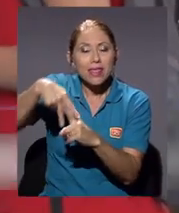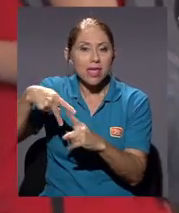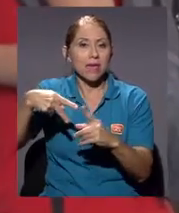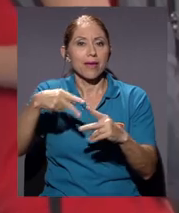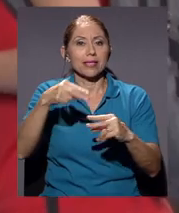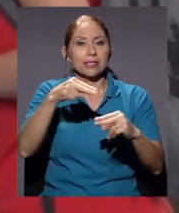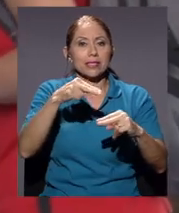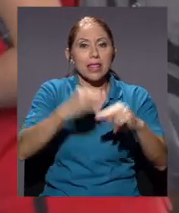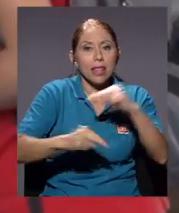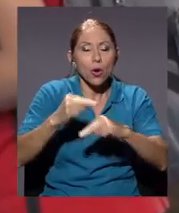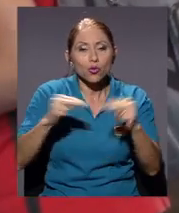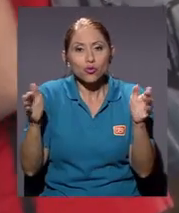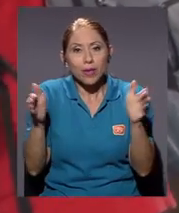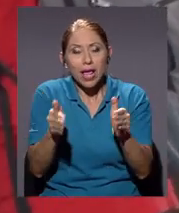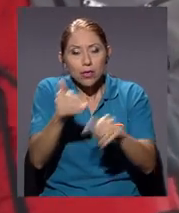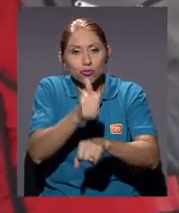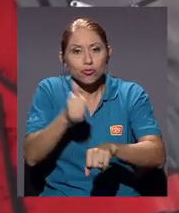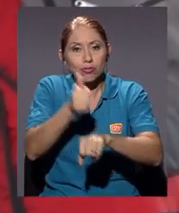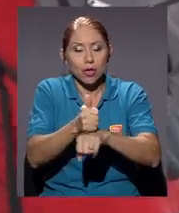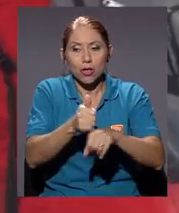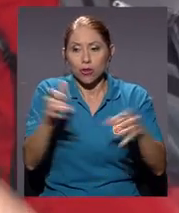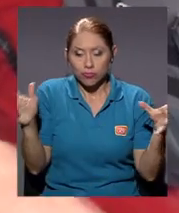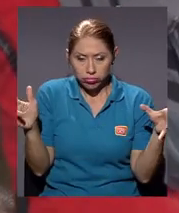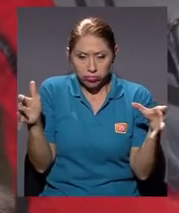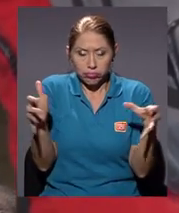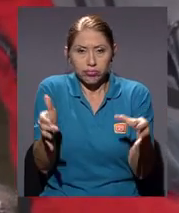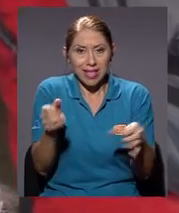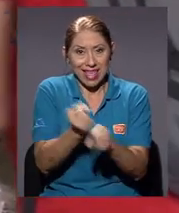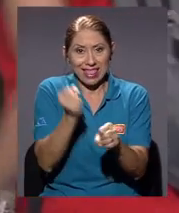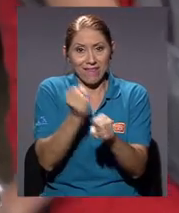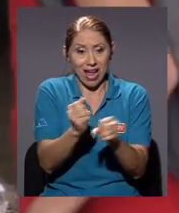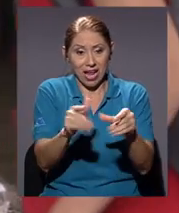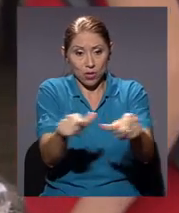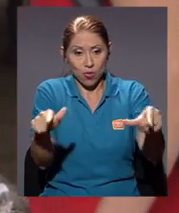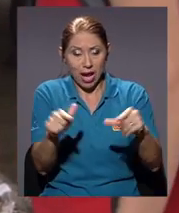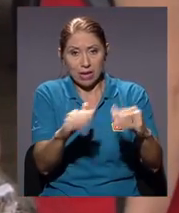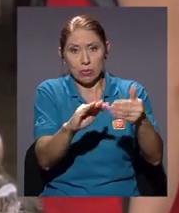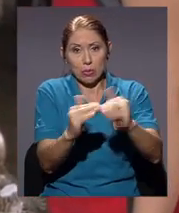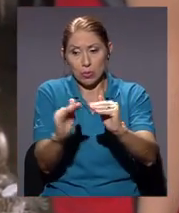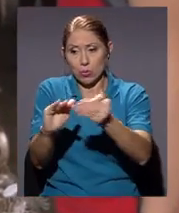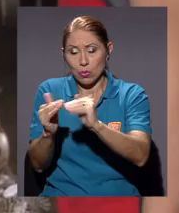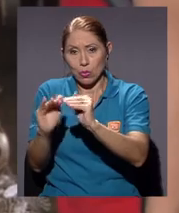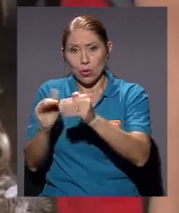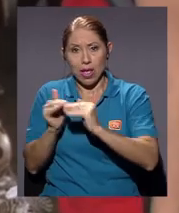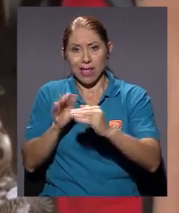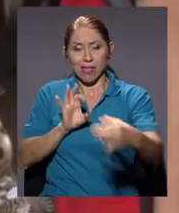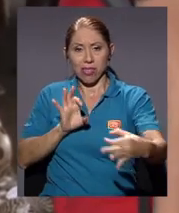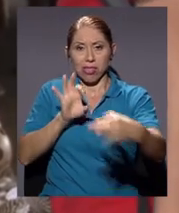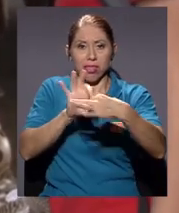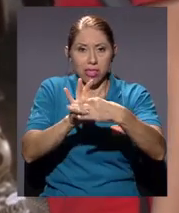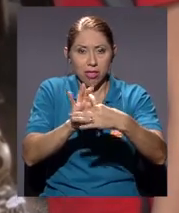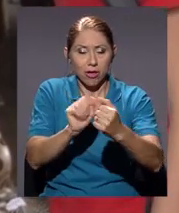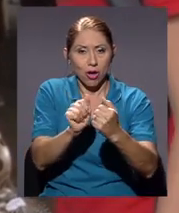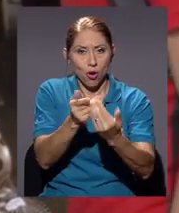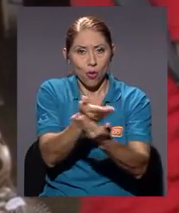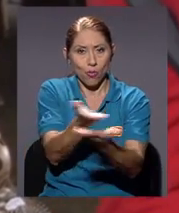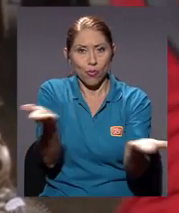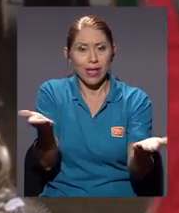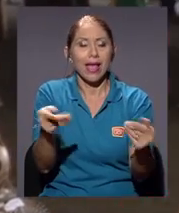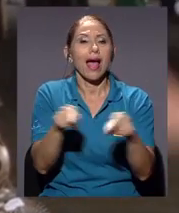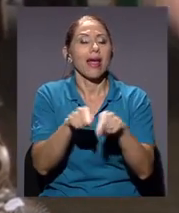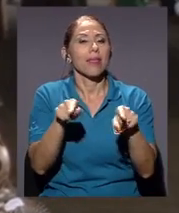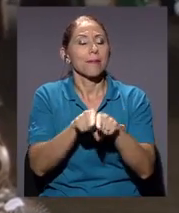pequeños emprendimientos que trabajan en los territorios y que tienen un vínculo con sus territorios, o sea que